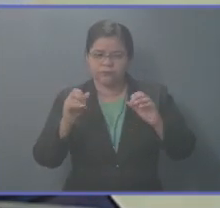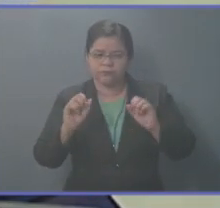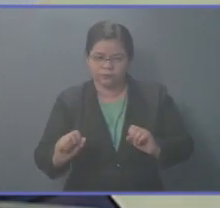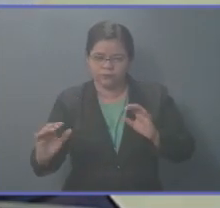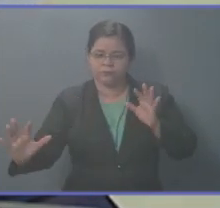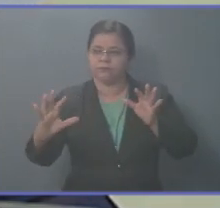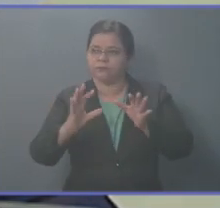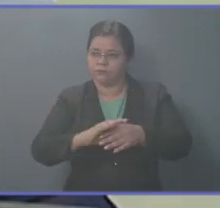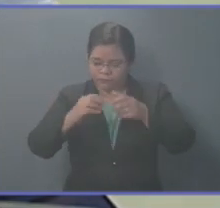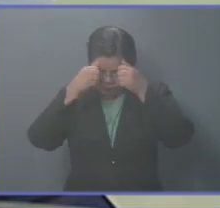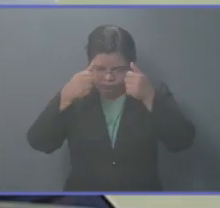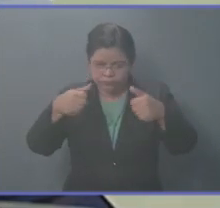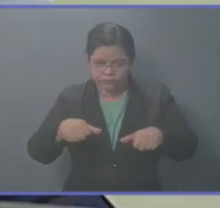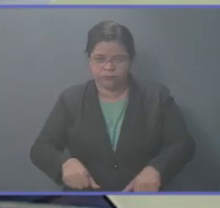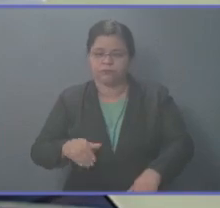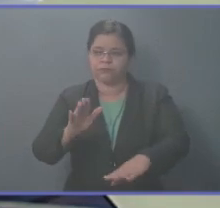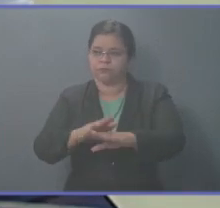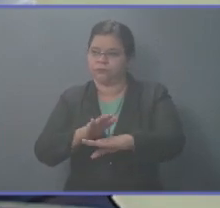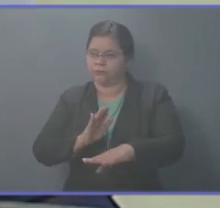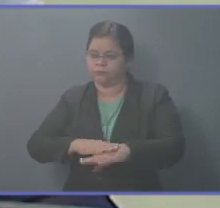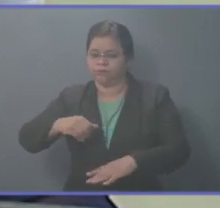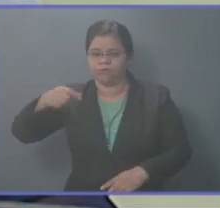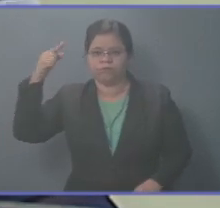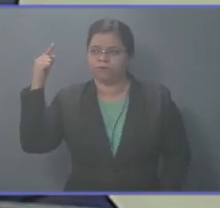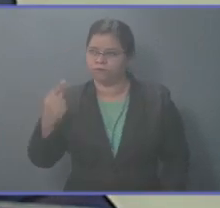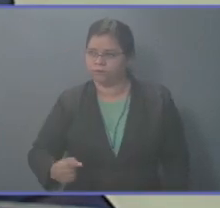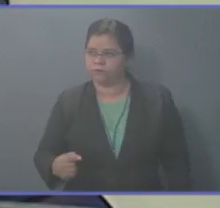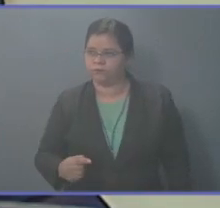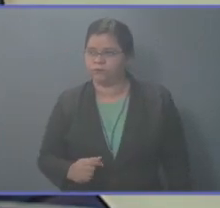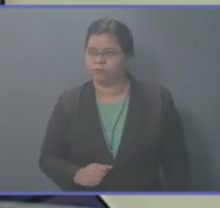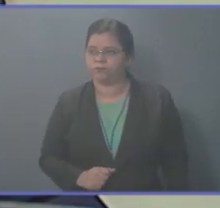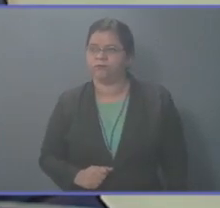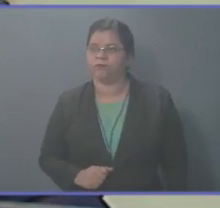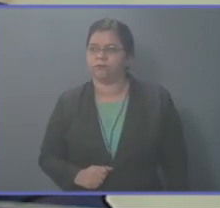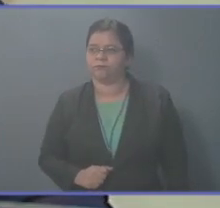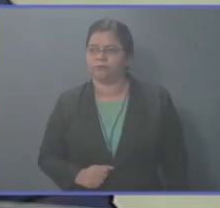de convocatoria que se impugna.